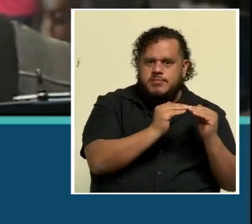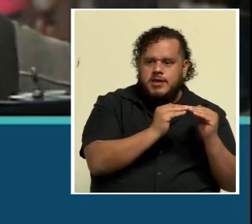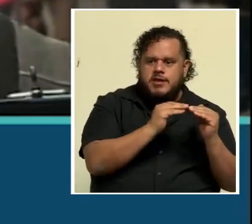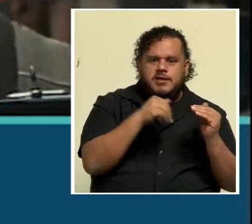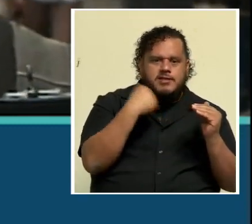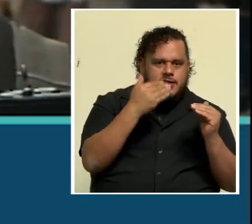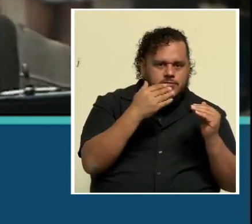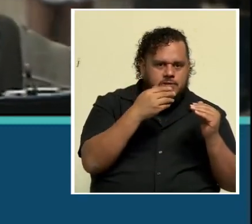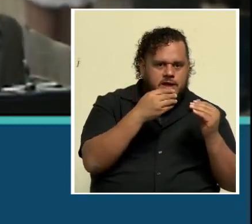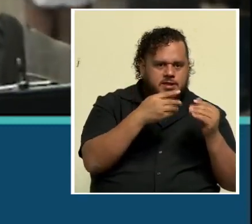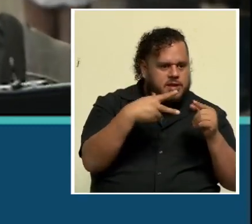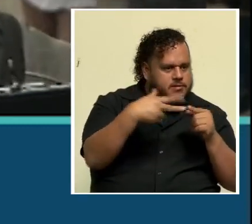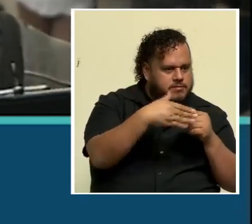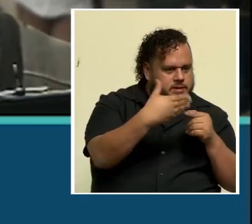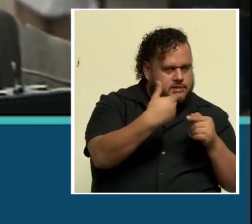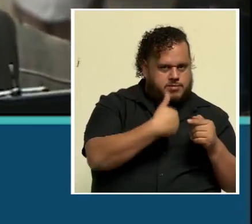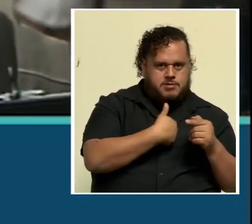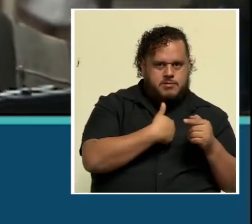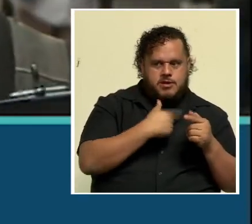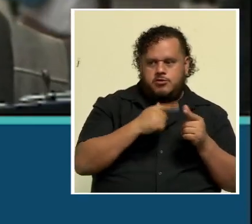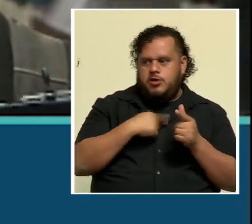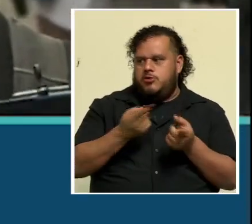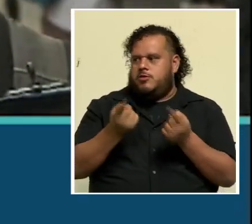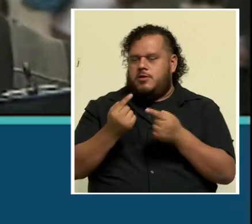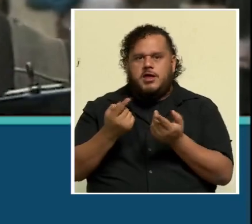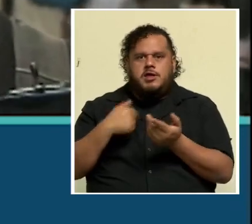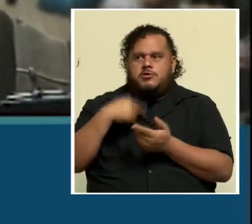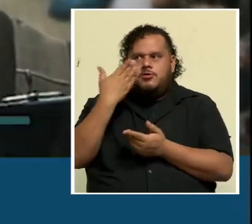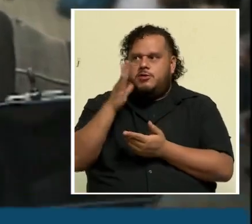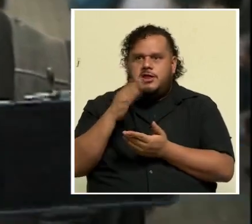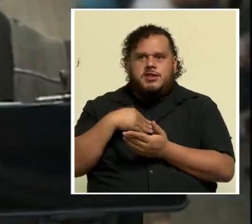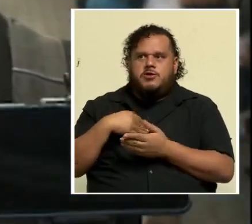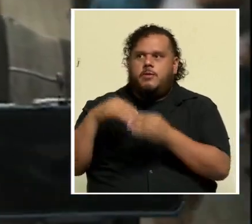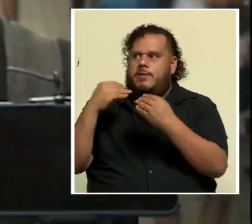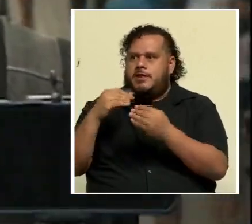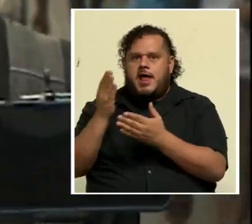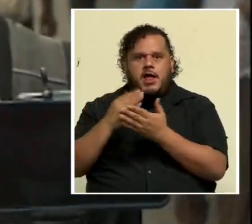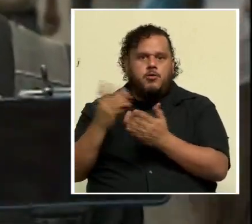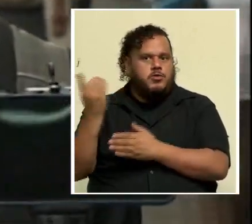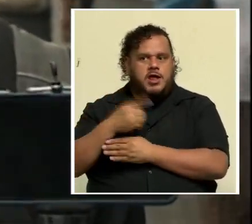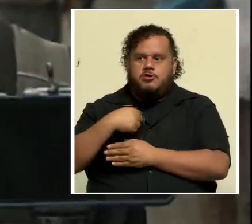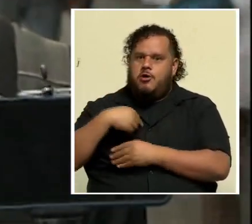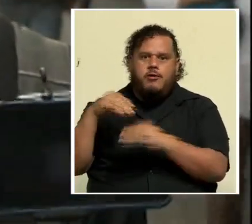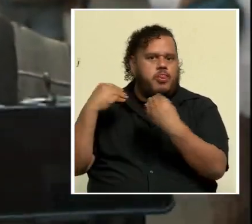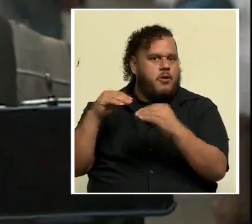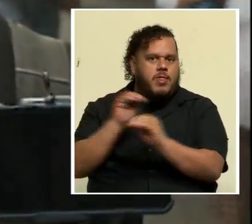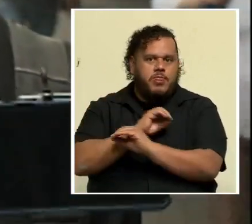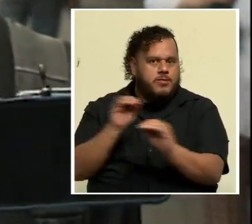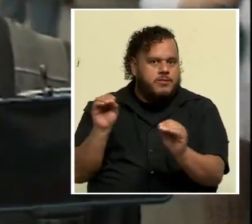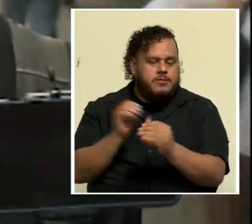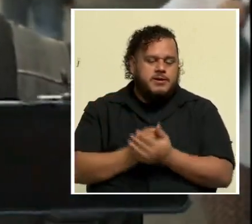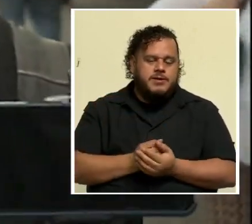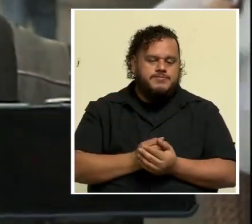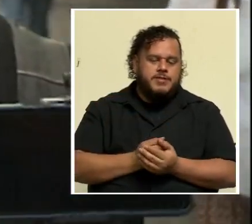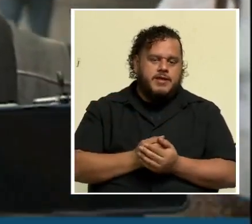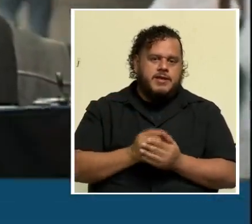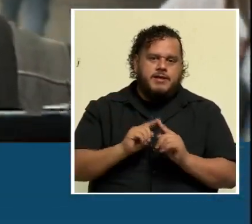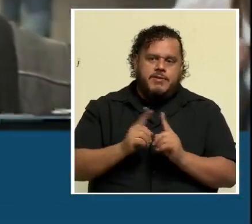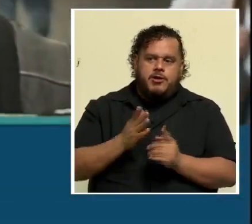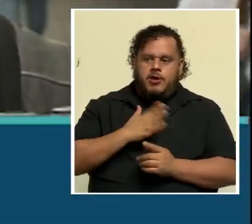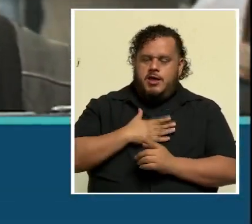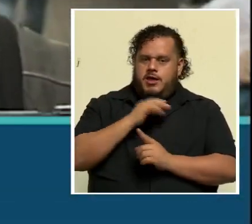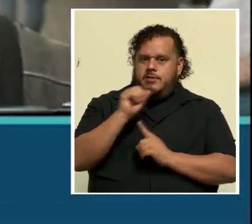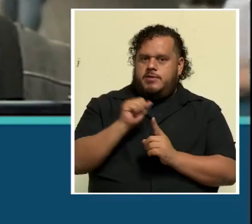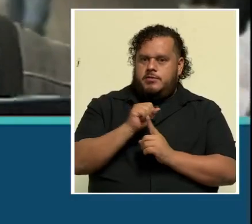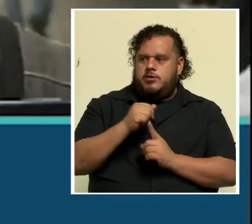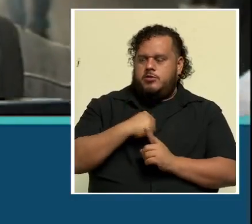saber si vas a vender o no en un día. Yo me he ido en blanco, hay días donde yo no he vendido absolutamente nada. Particularmente en mi caso,